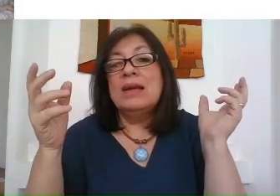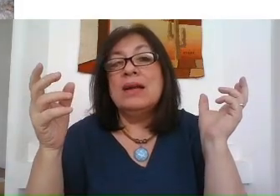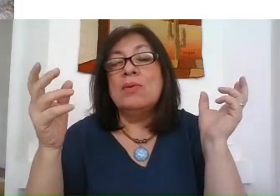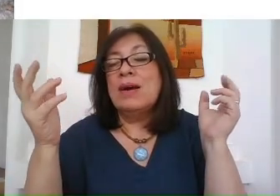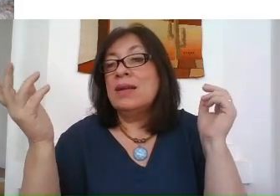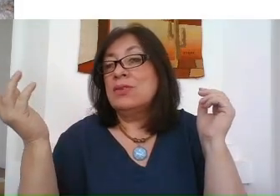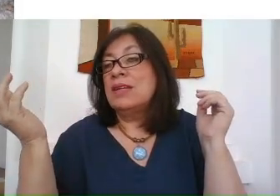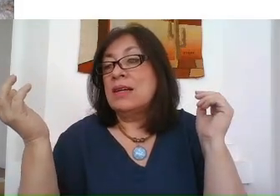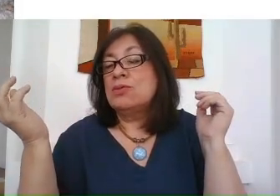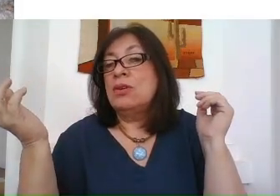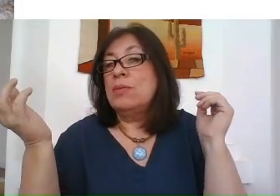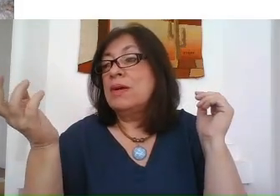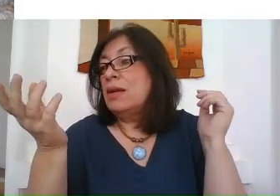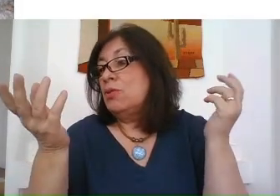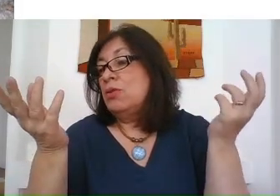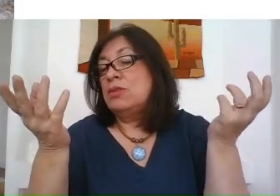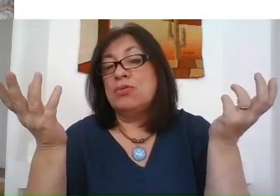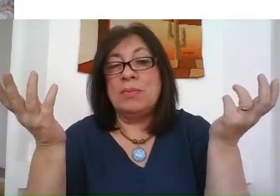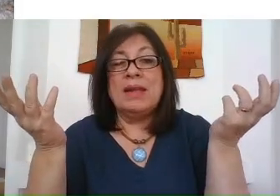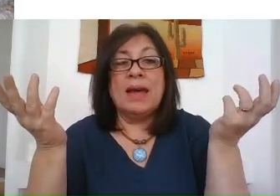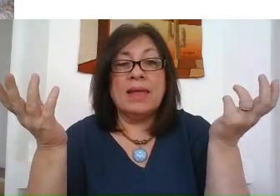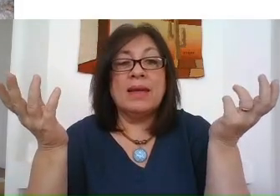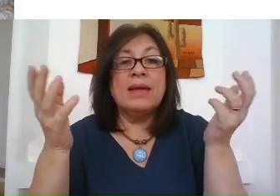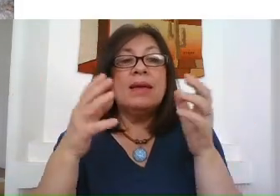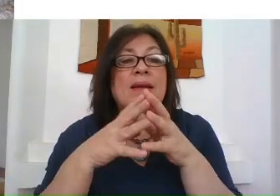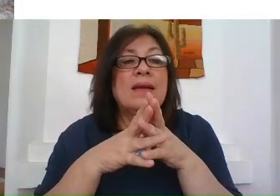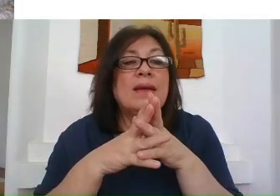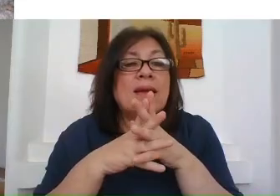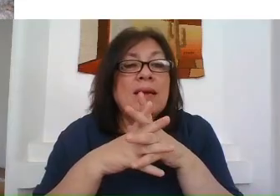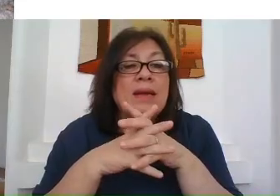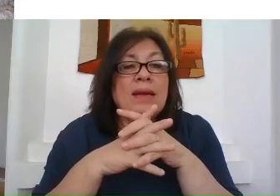ligar el lugar a donde cayó el objeto y su mirada.